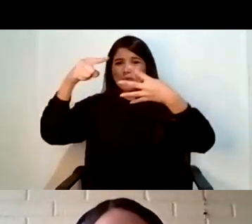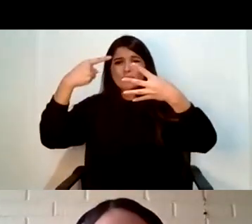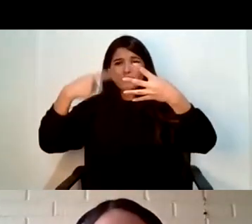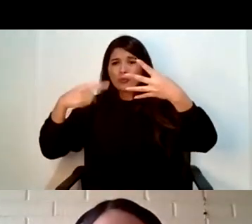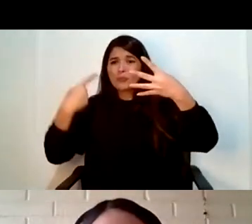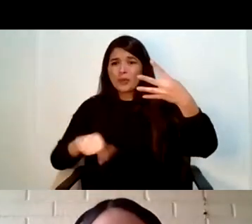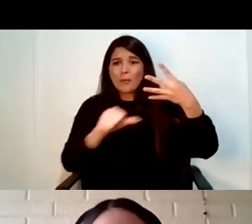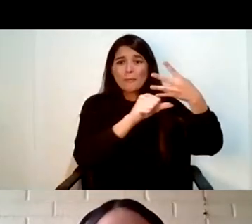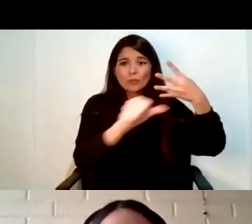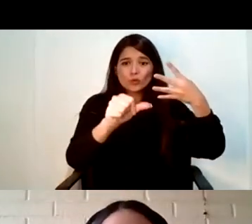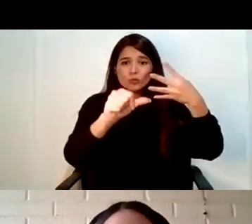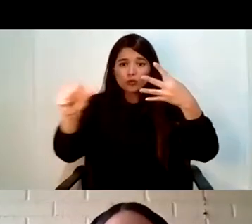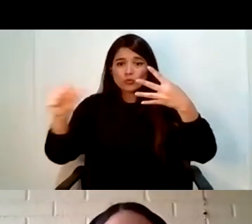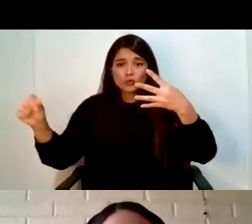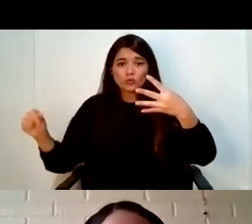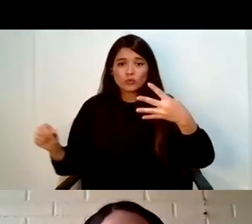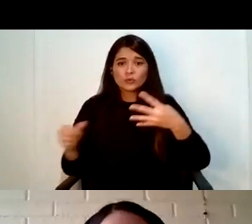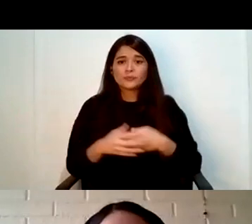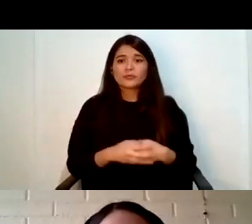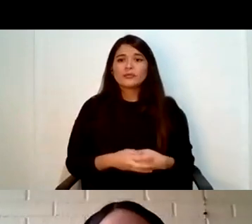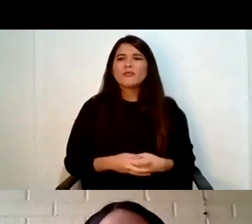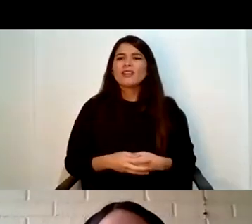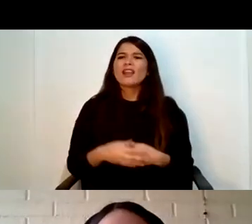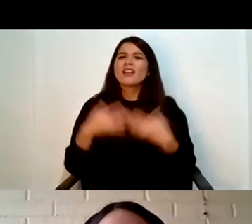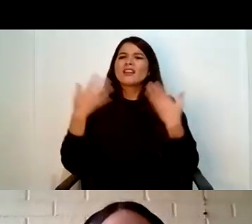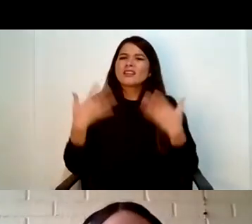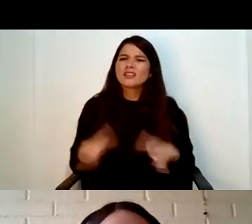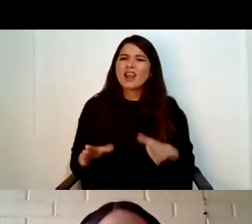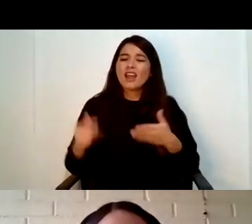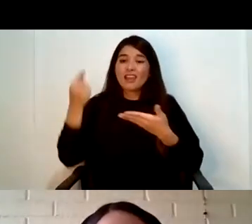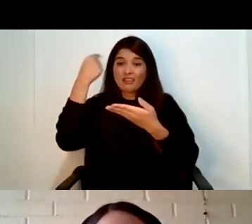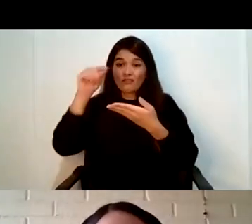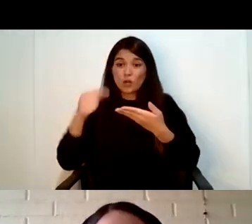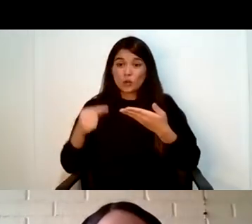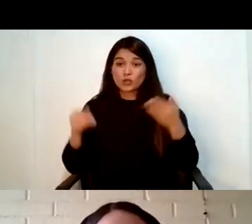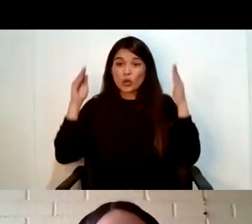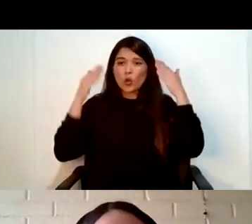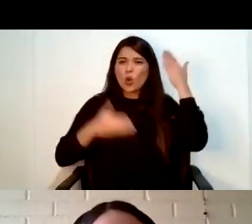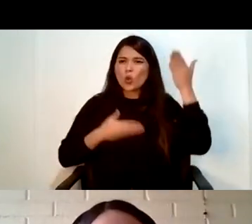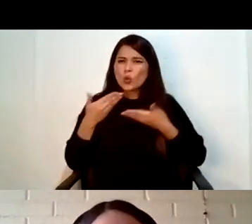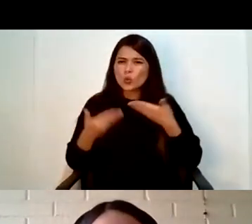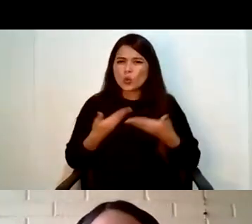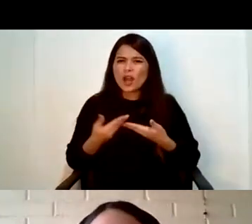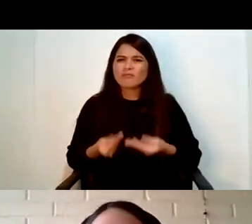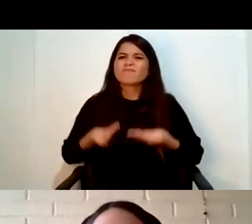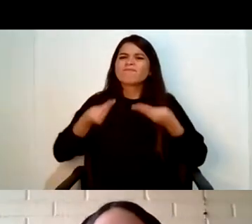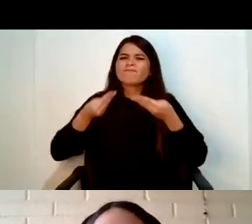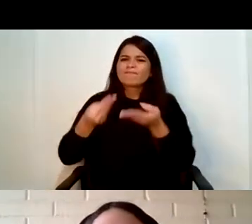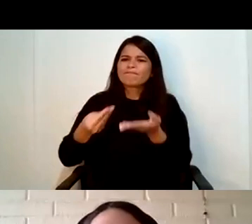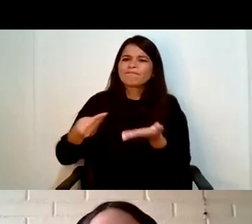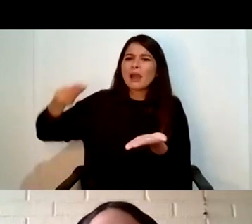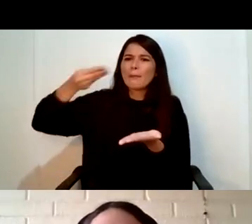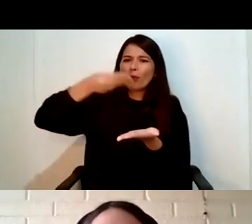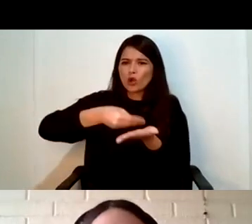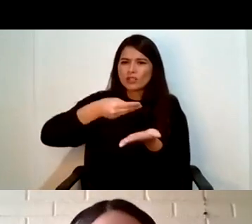podríamos encontrar. Llega la evaluación conductual o el enfoque conductual y entrega sus aportes en relación